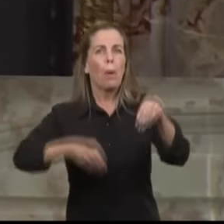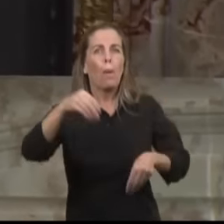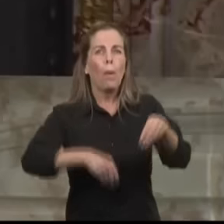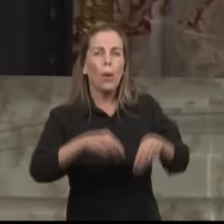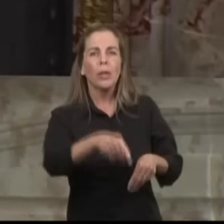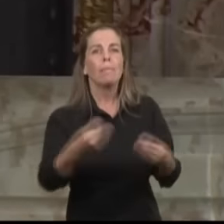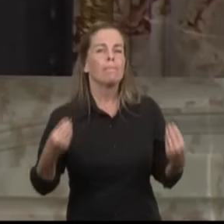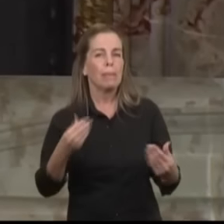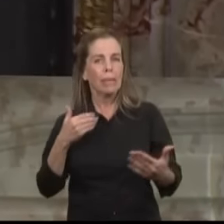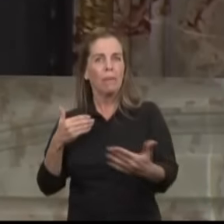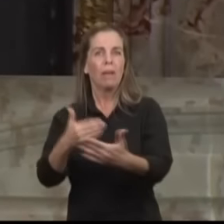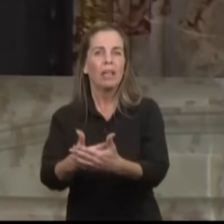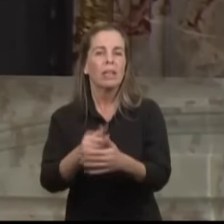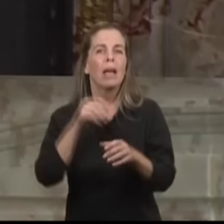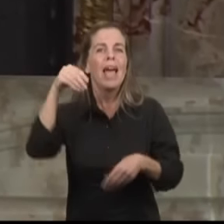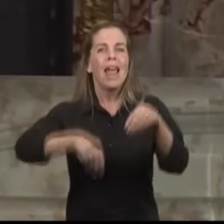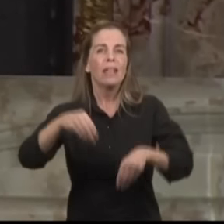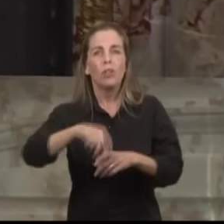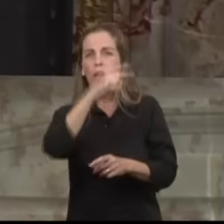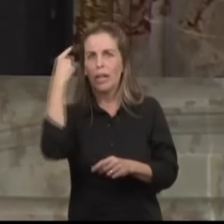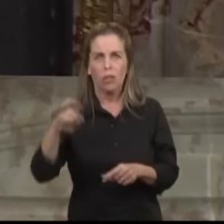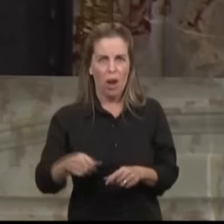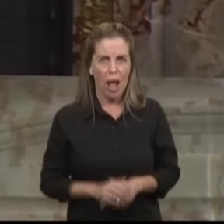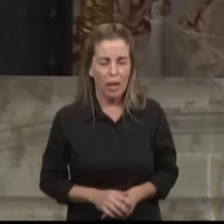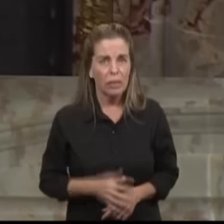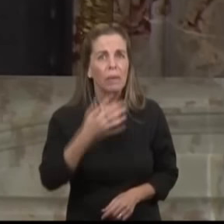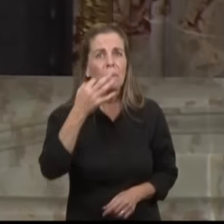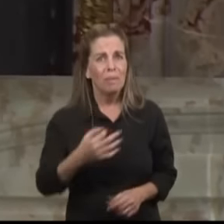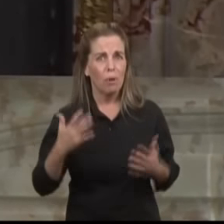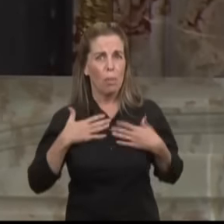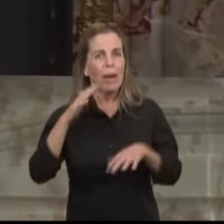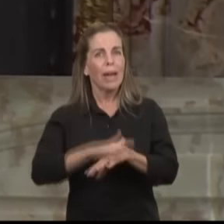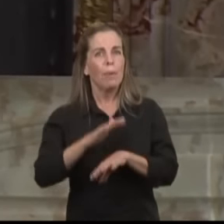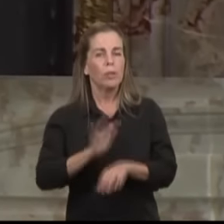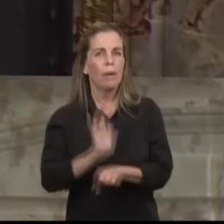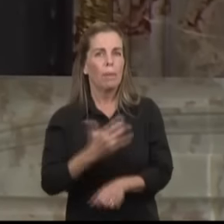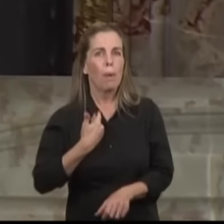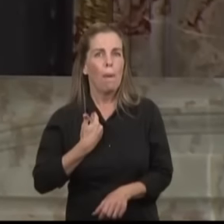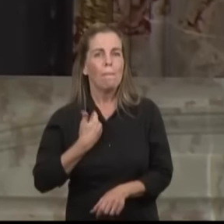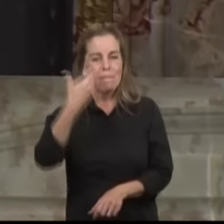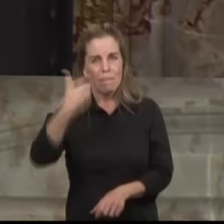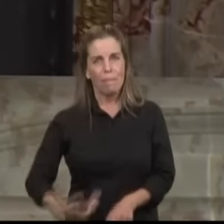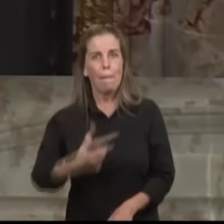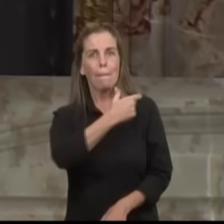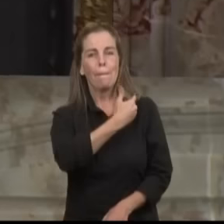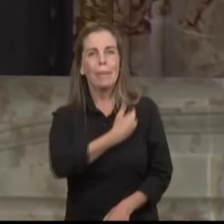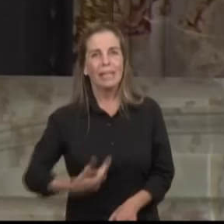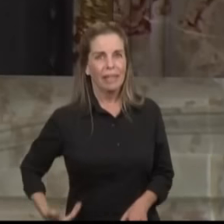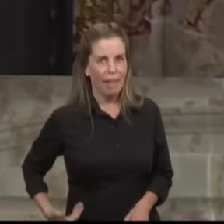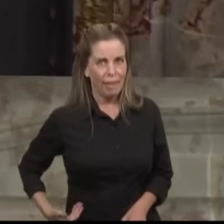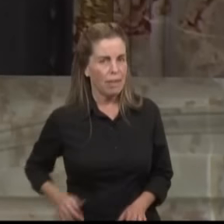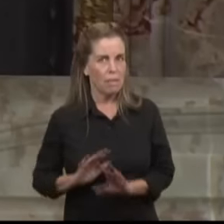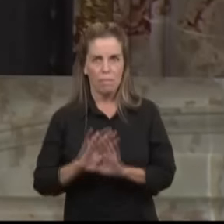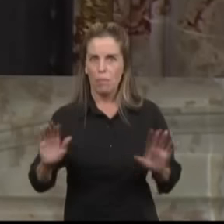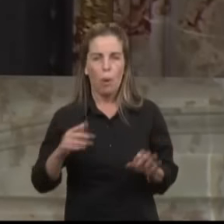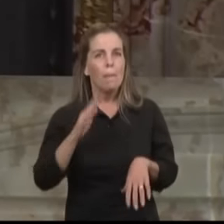meses previos a las elecciones nacionales. Pero mi tarea como presidente no es hacer lo que me conviene a mí en términos de poder, sino